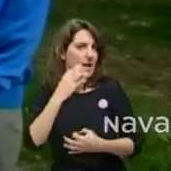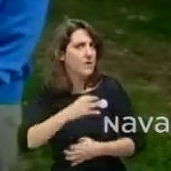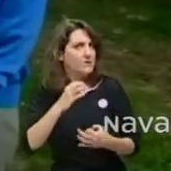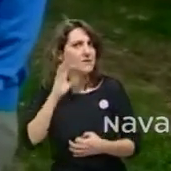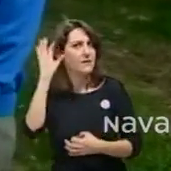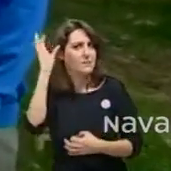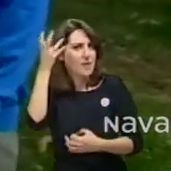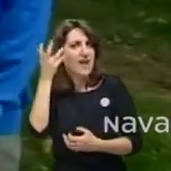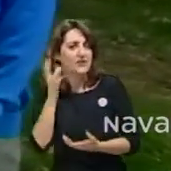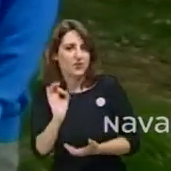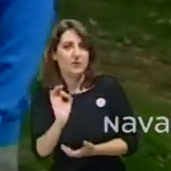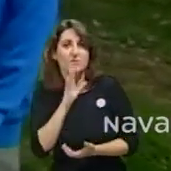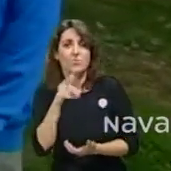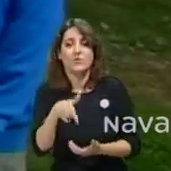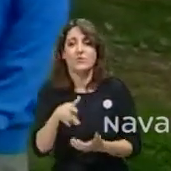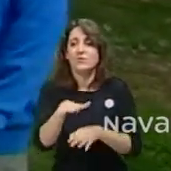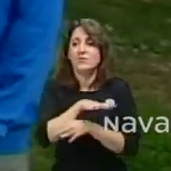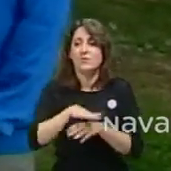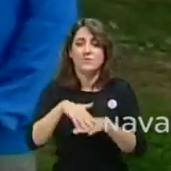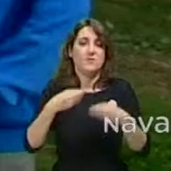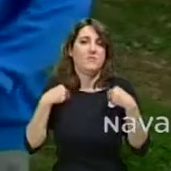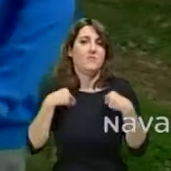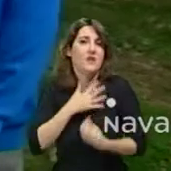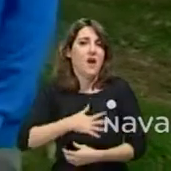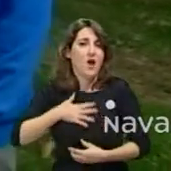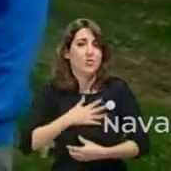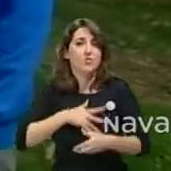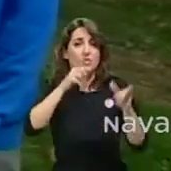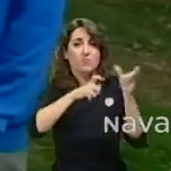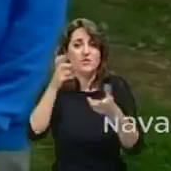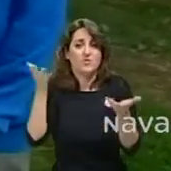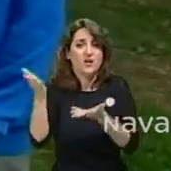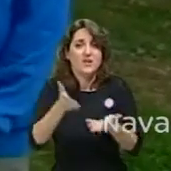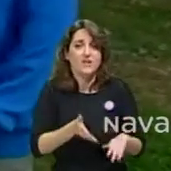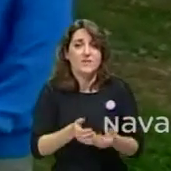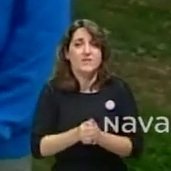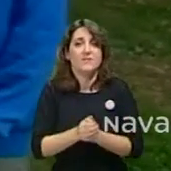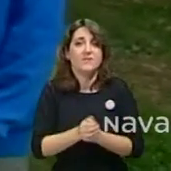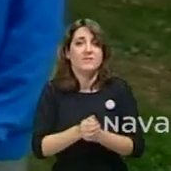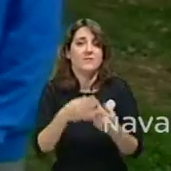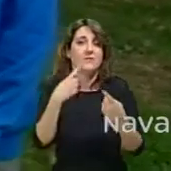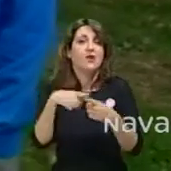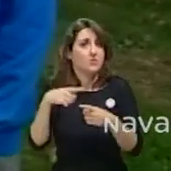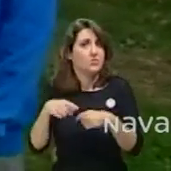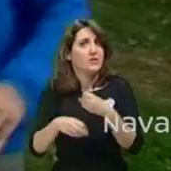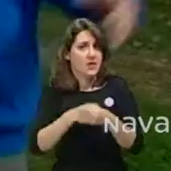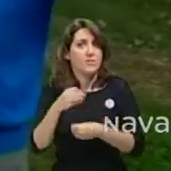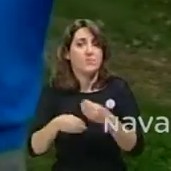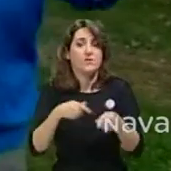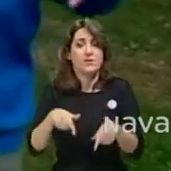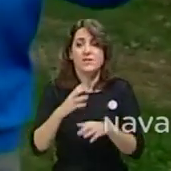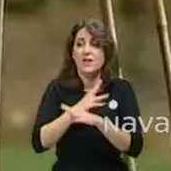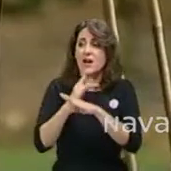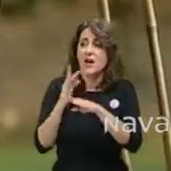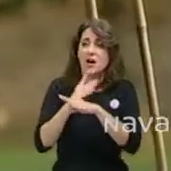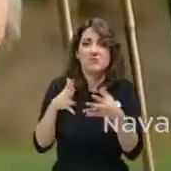es un sitio para vivir a gusto, estar a gusto, recibir a gente, y todas esas cosas las solemos hacer aquí. El jardín es